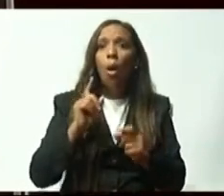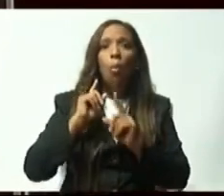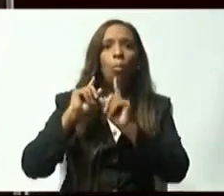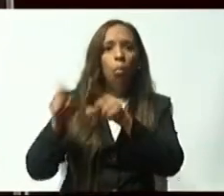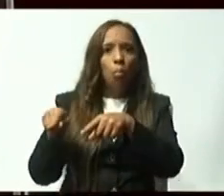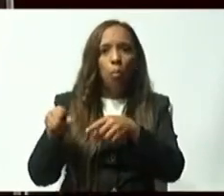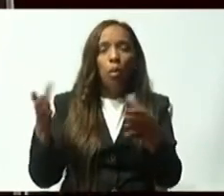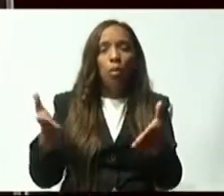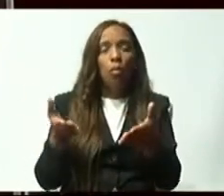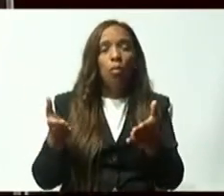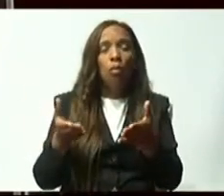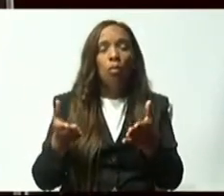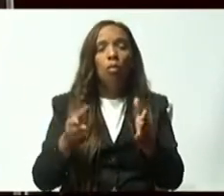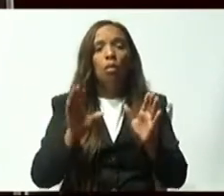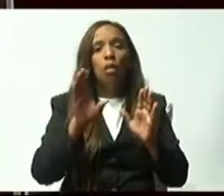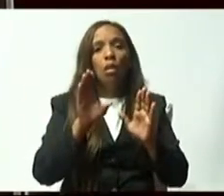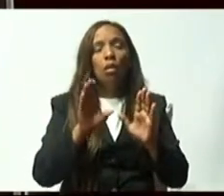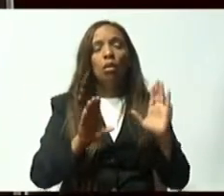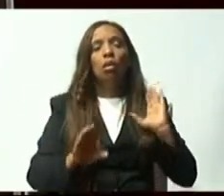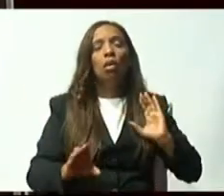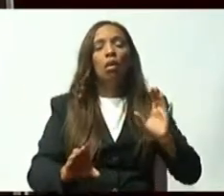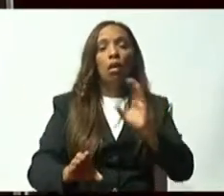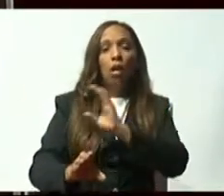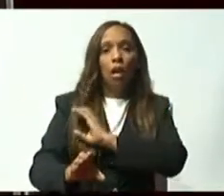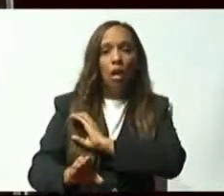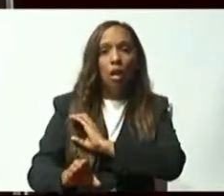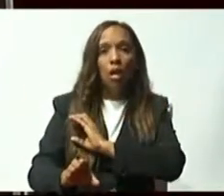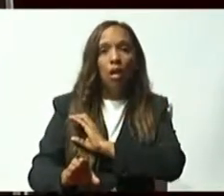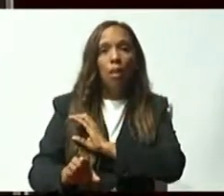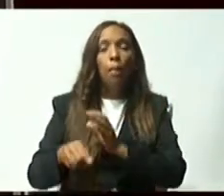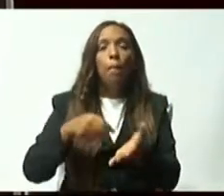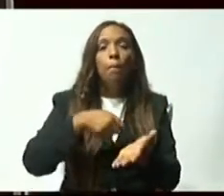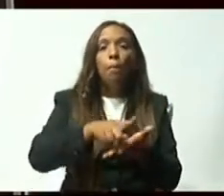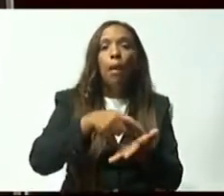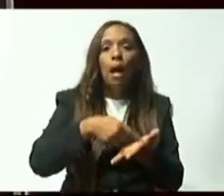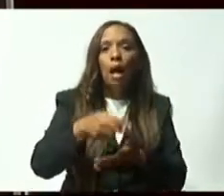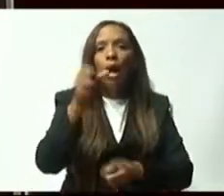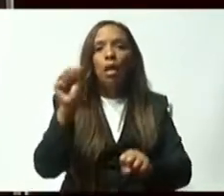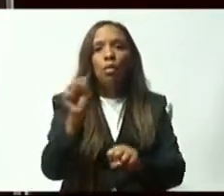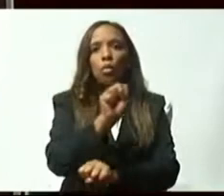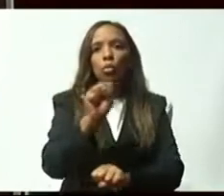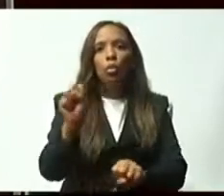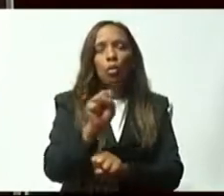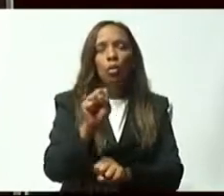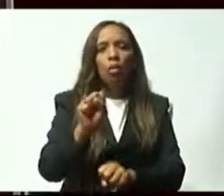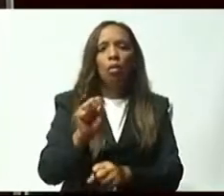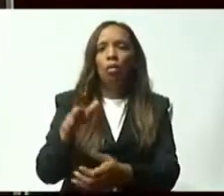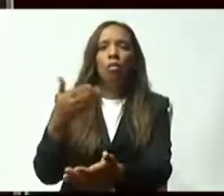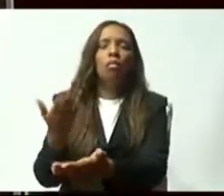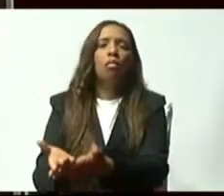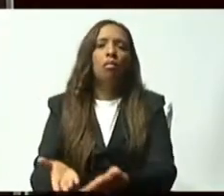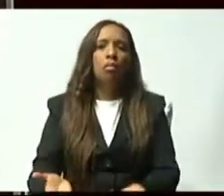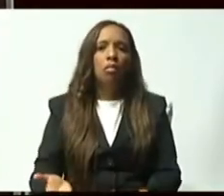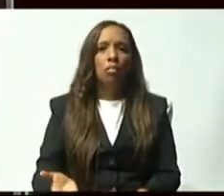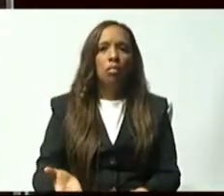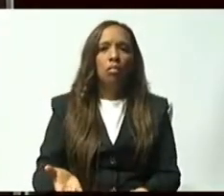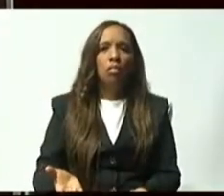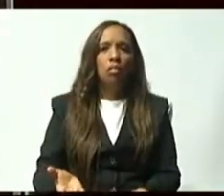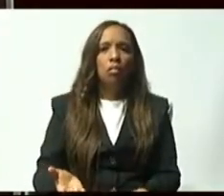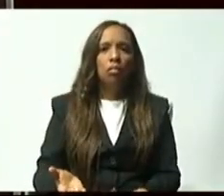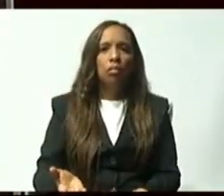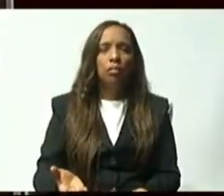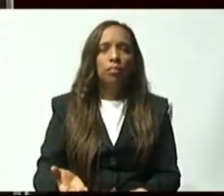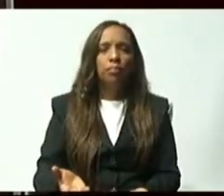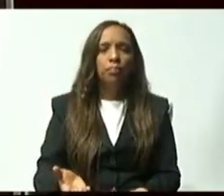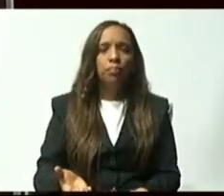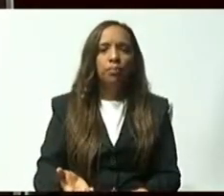Ante usted le pido que sirva de canal para que cuando ellos entiendan que